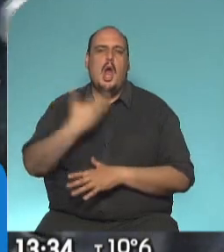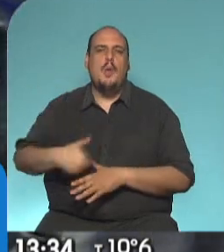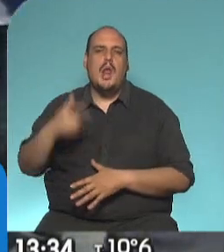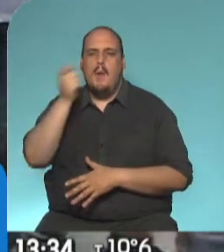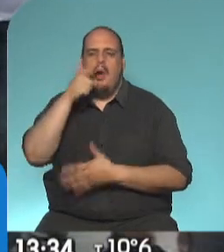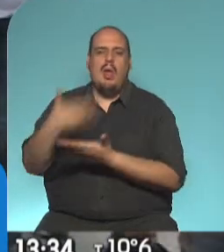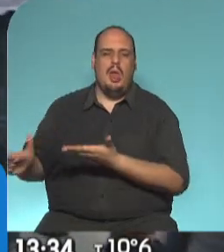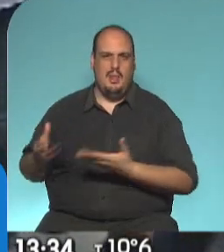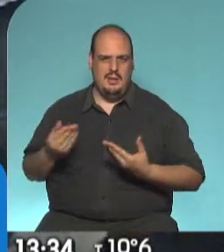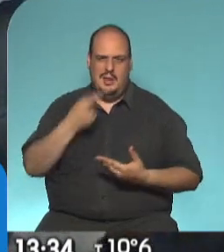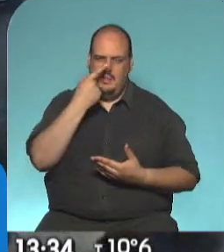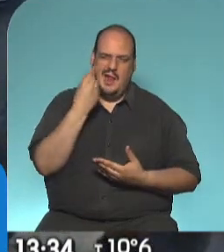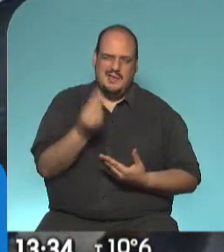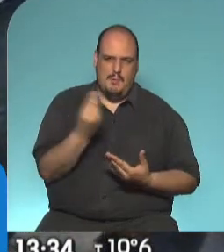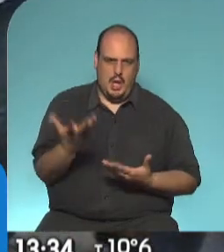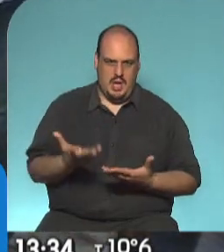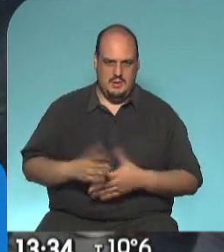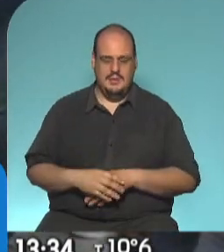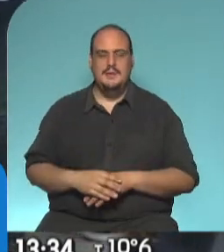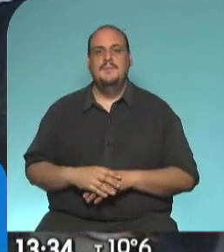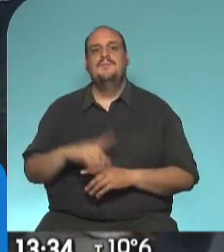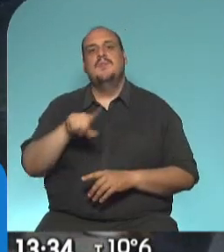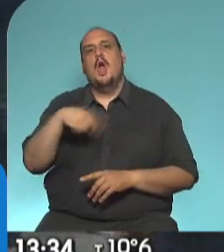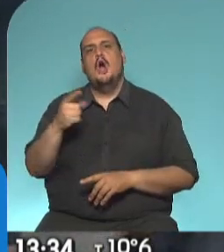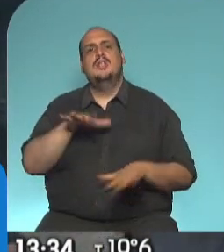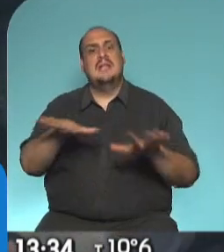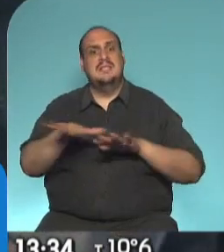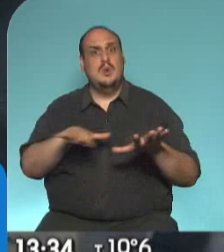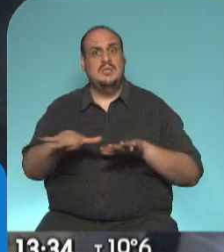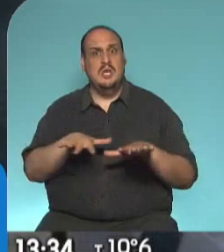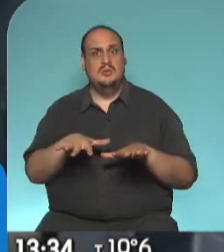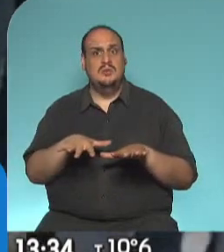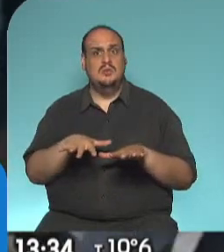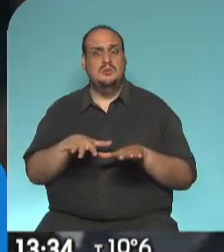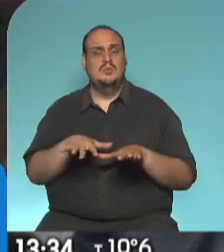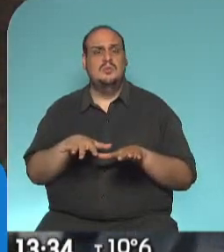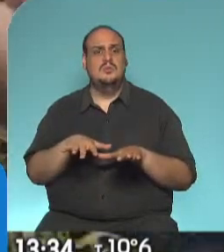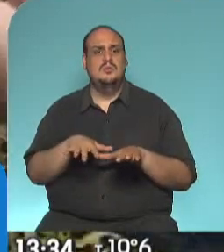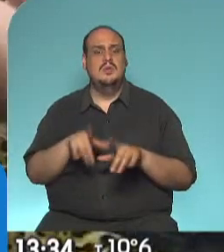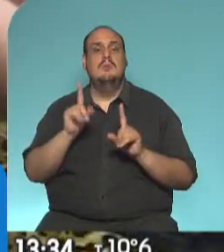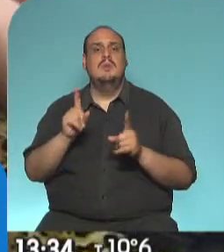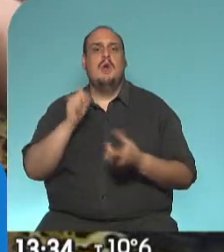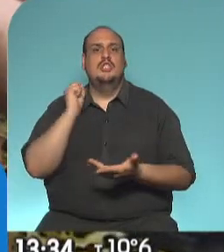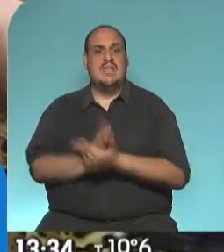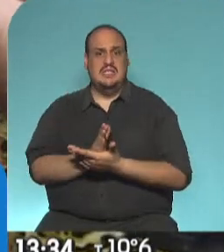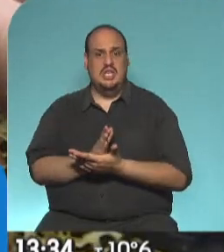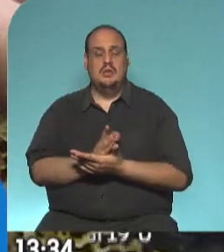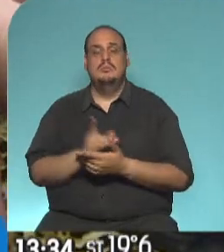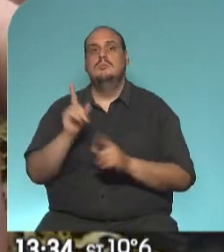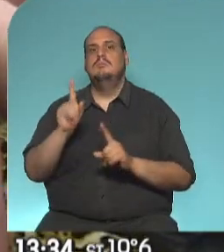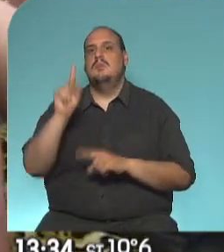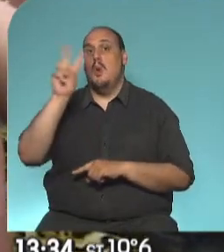Maduro. Sí, vamos a ver la otra parte de esta situación, que son las sanciones, porque así como en